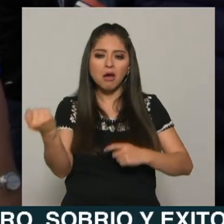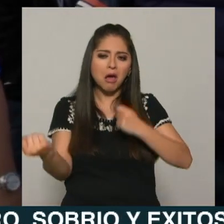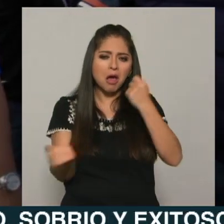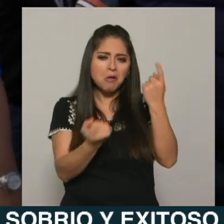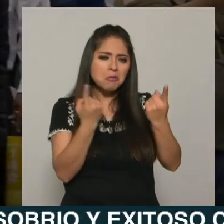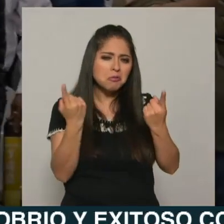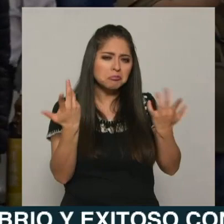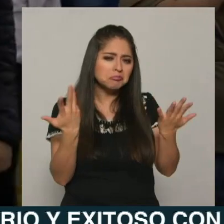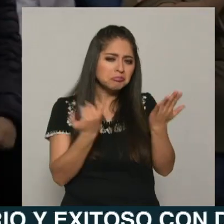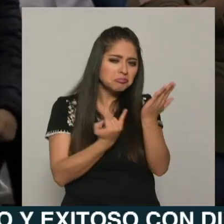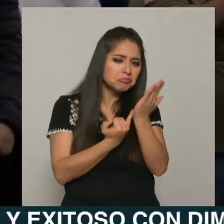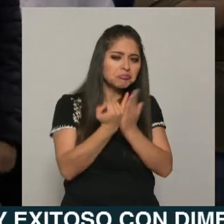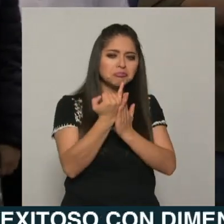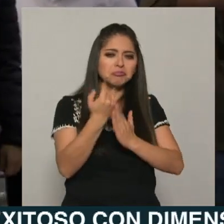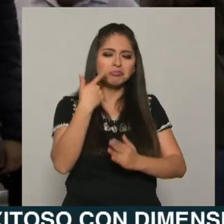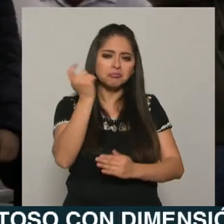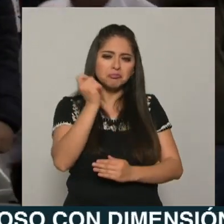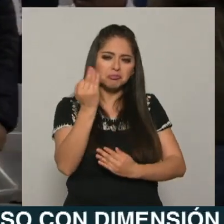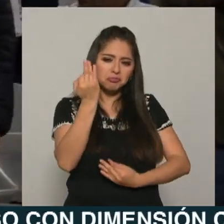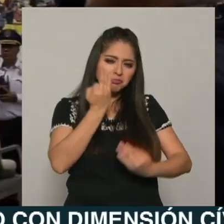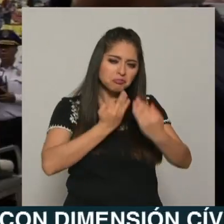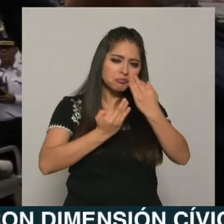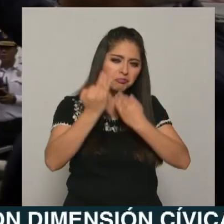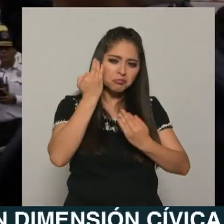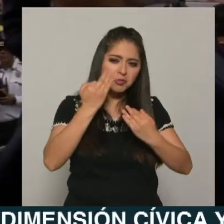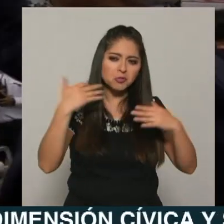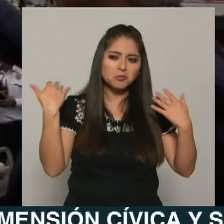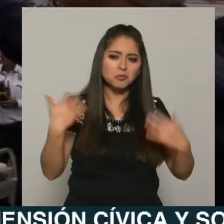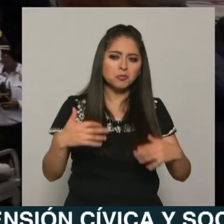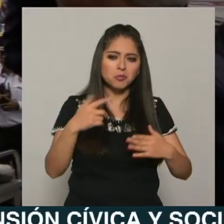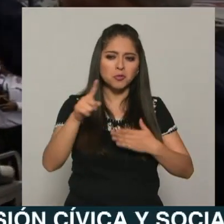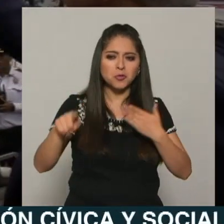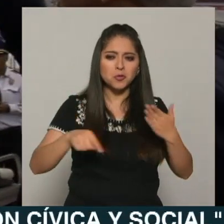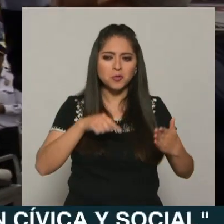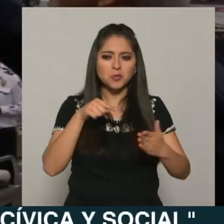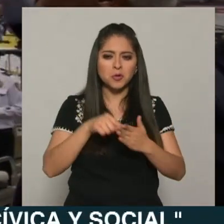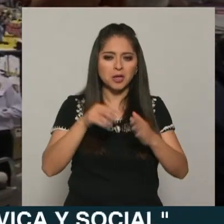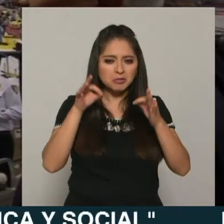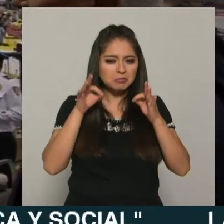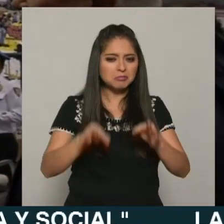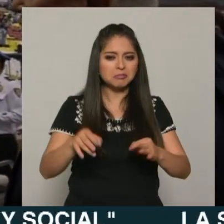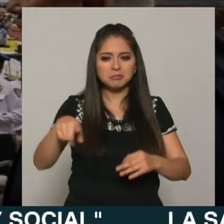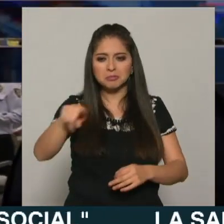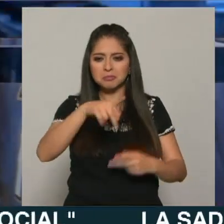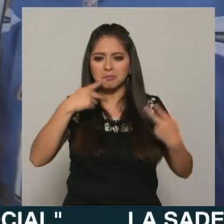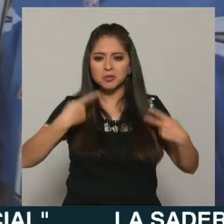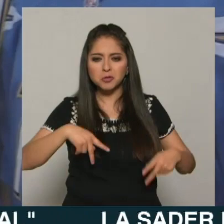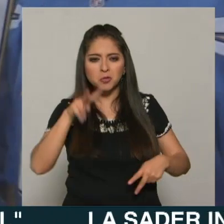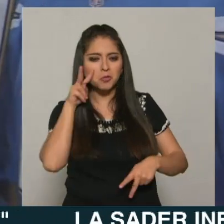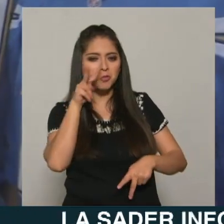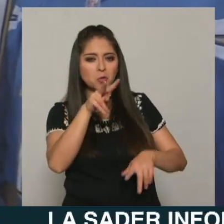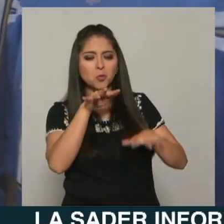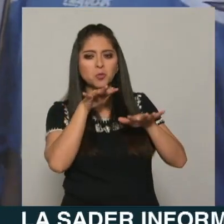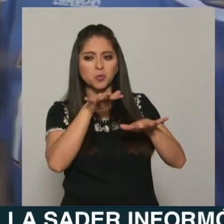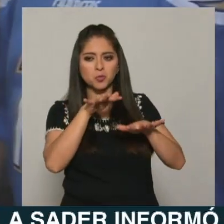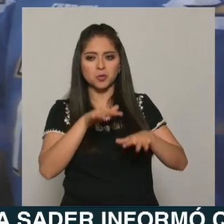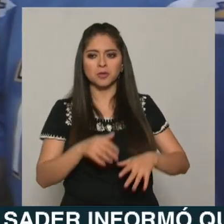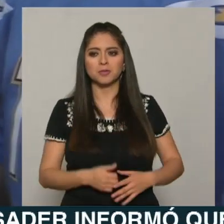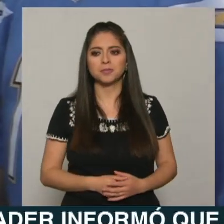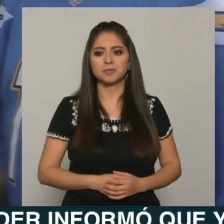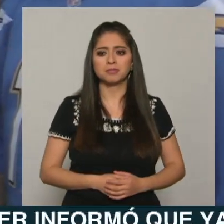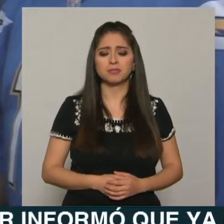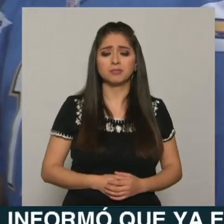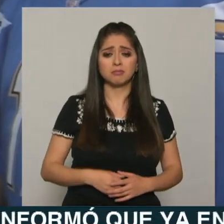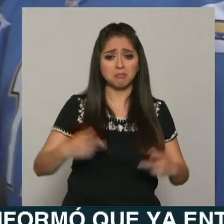no?, sus atuendos que hicieron de este ambiente algo inolvidable. Pues aficionados de todas